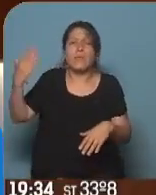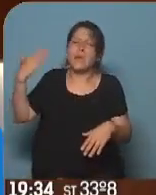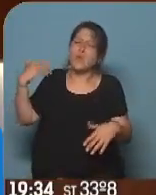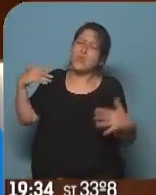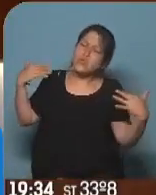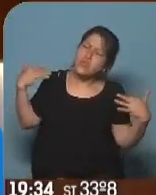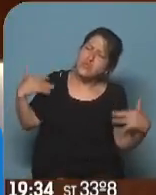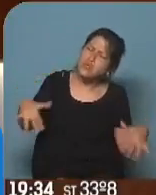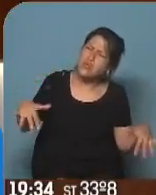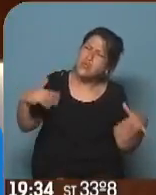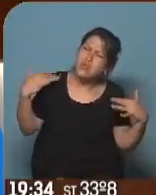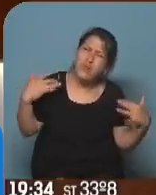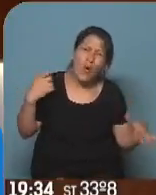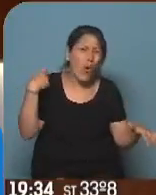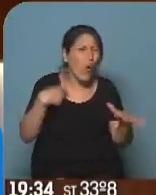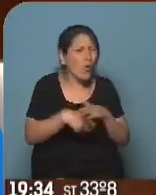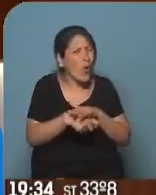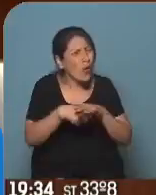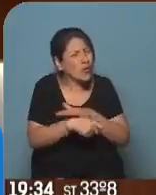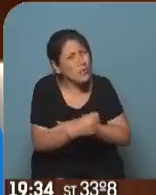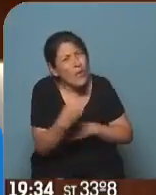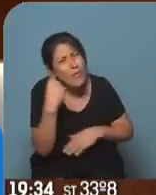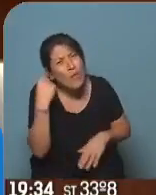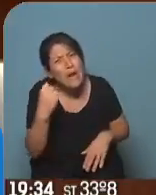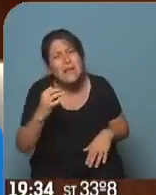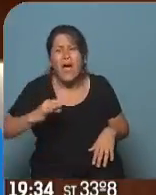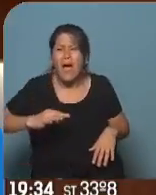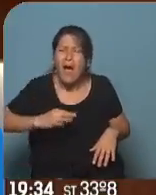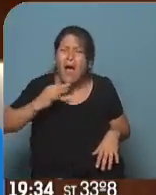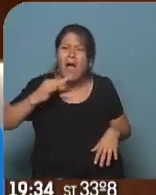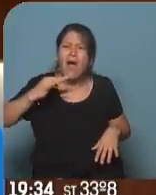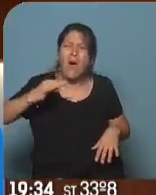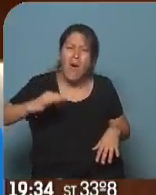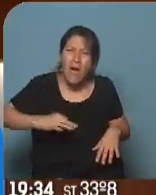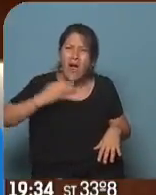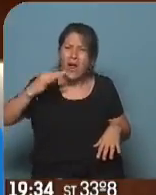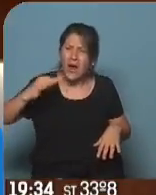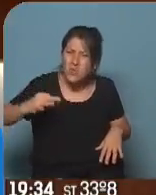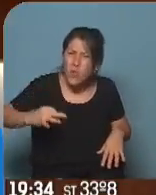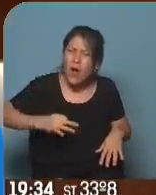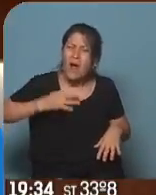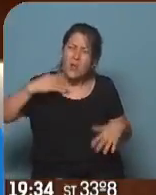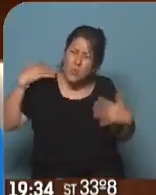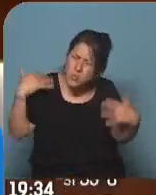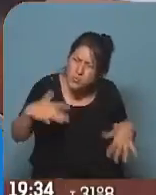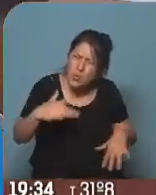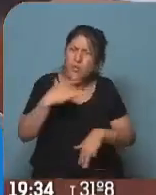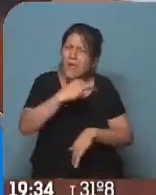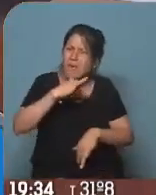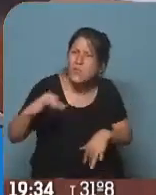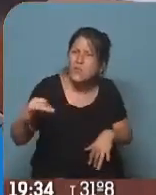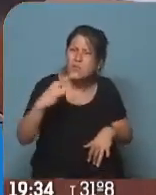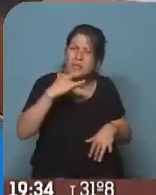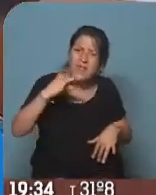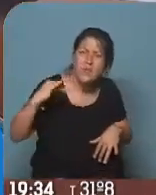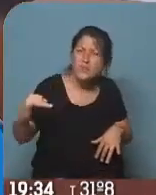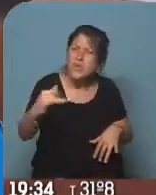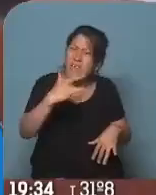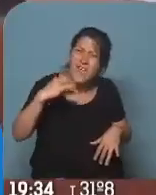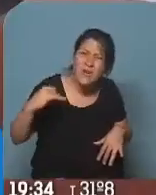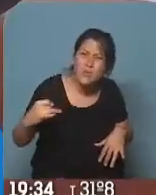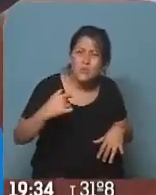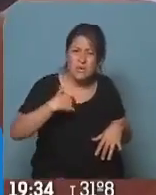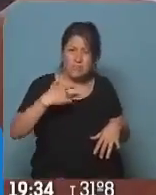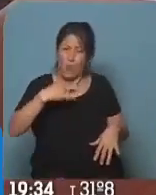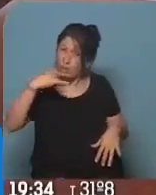Uno durante muchísimos años, como bien decías, no solamente denunció esa corrupción, sino que la explicaba y nos decían que no